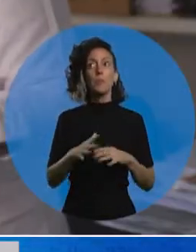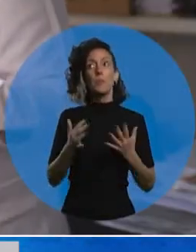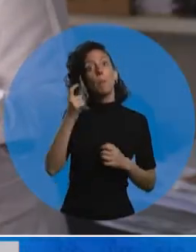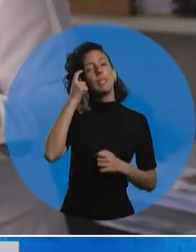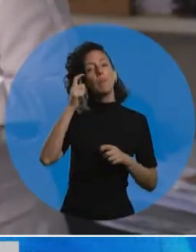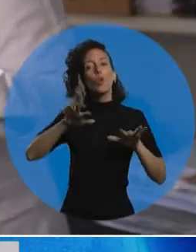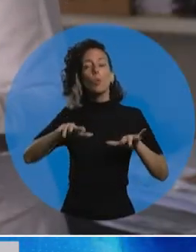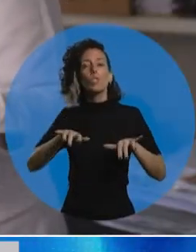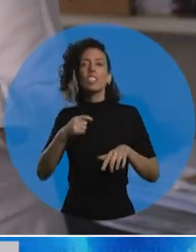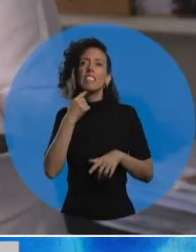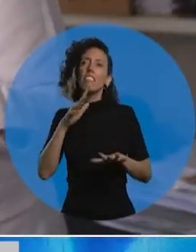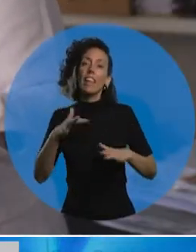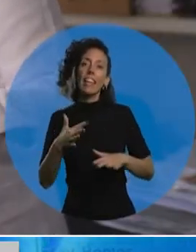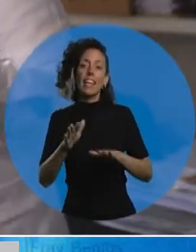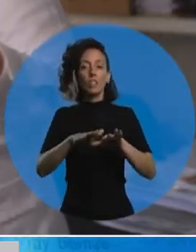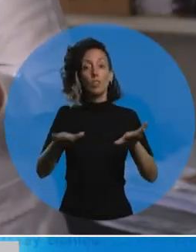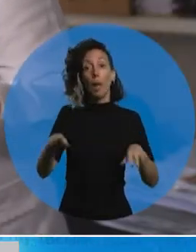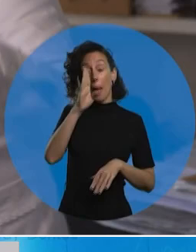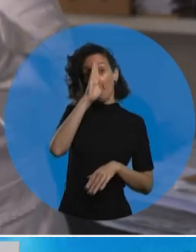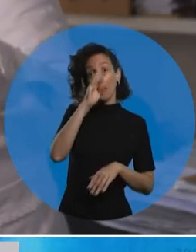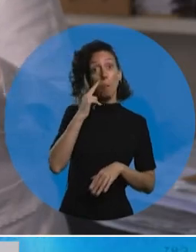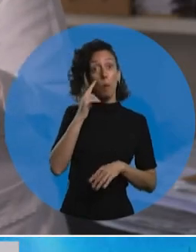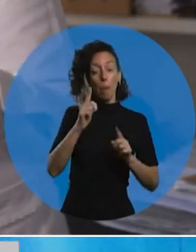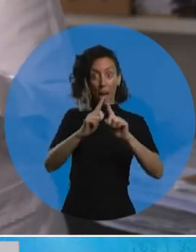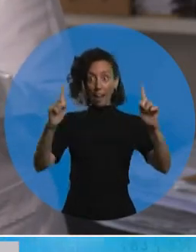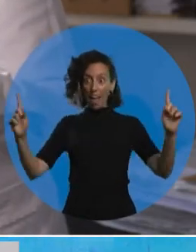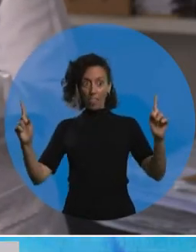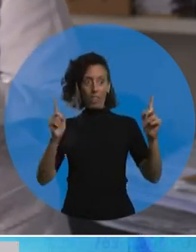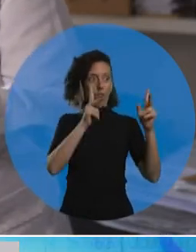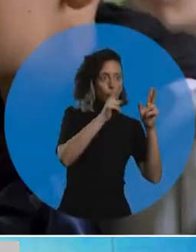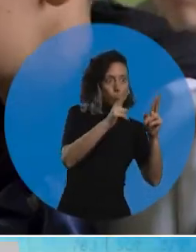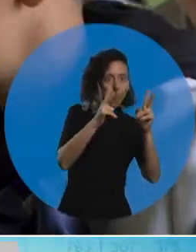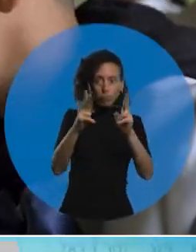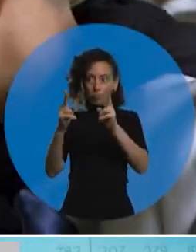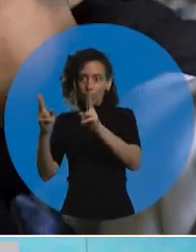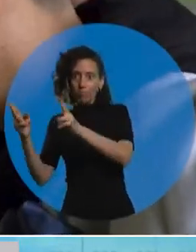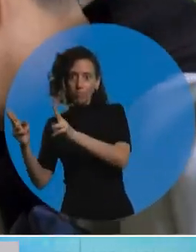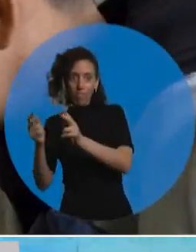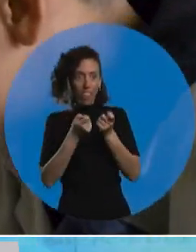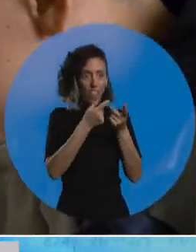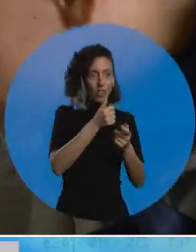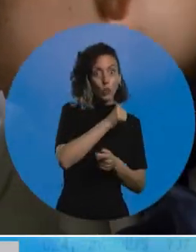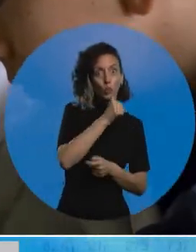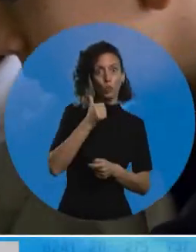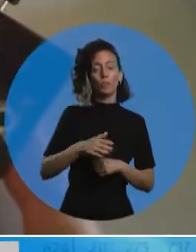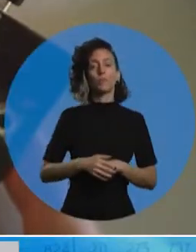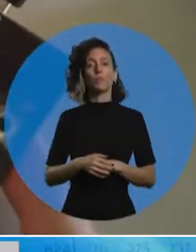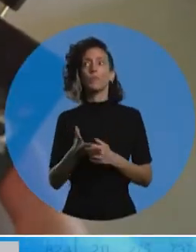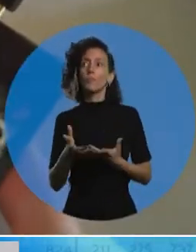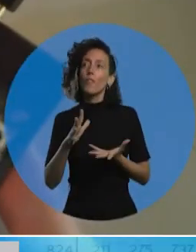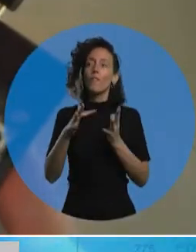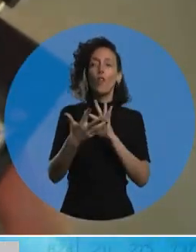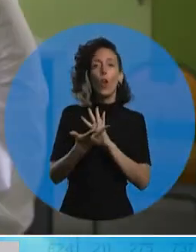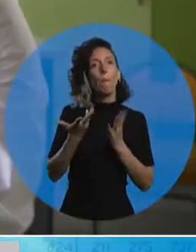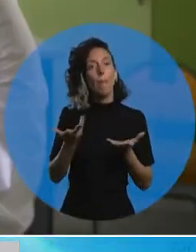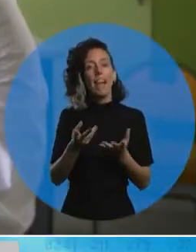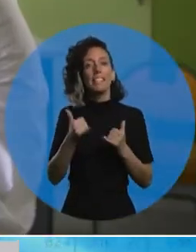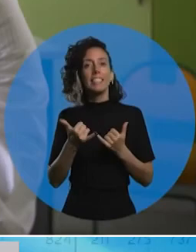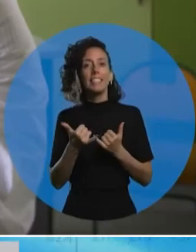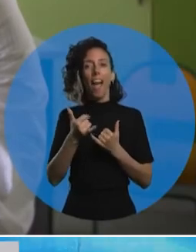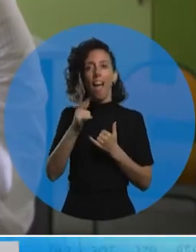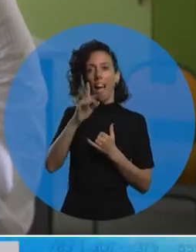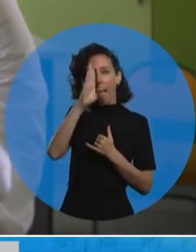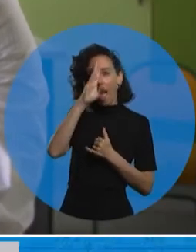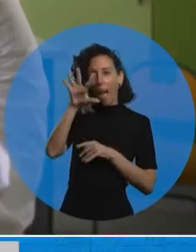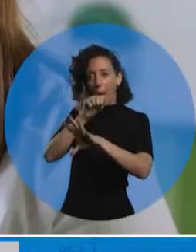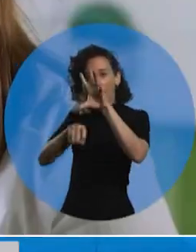llama La vaca es una buena mascota de apartamento. Y es, ellos usan un modelo de